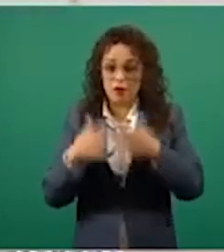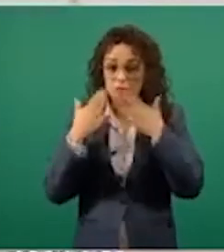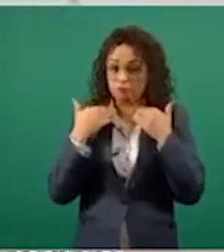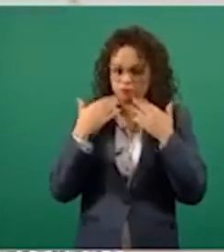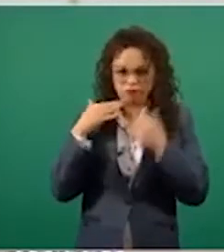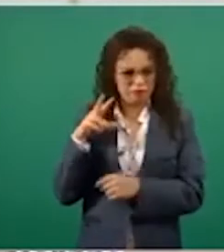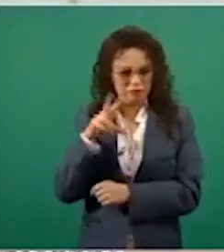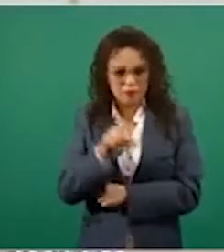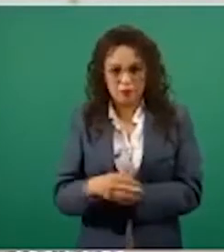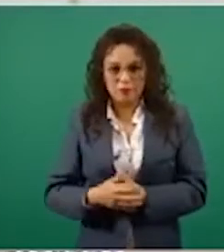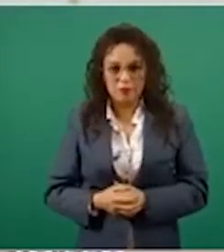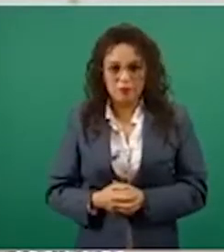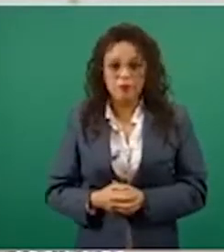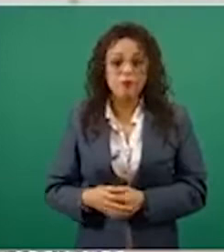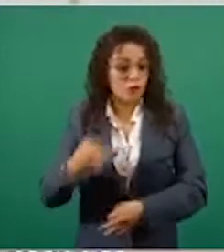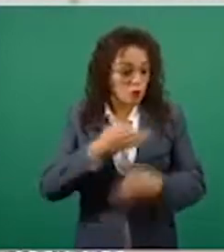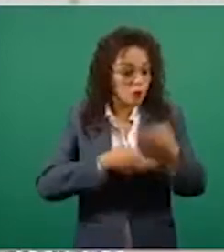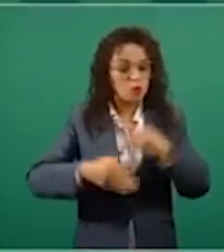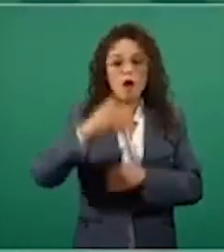uno aprende